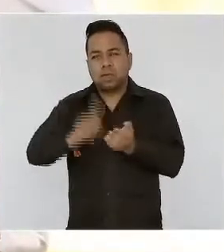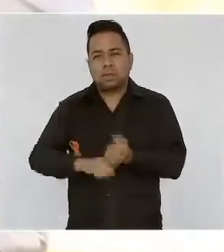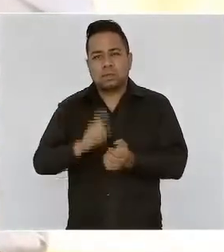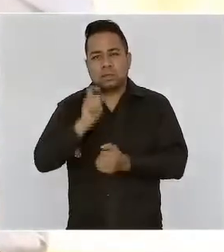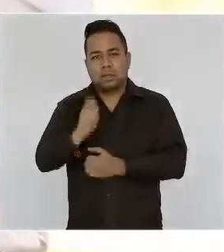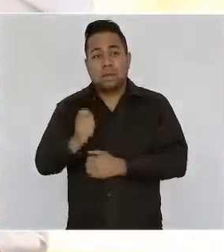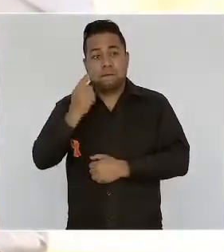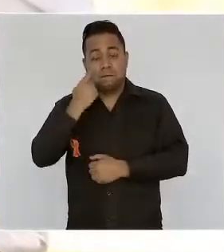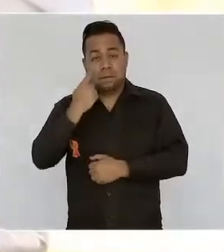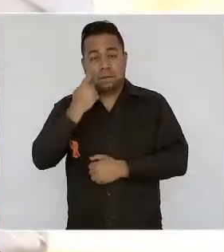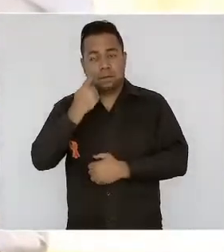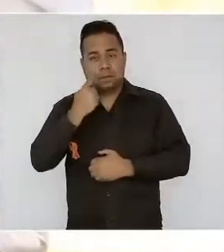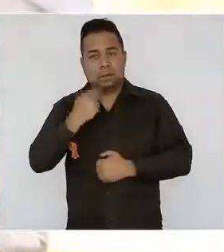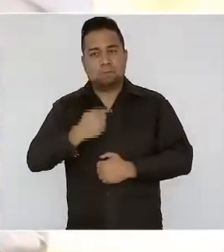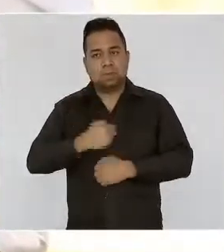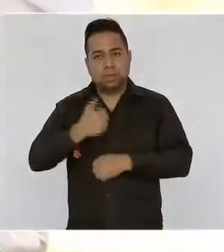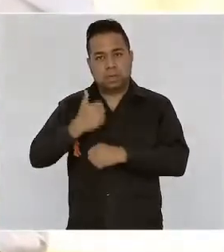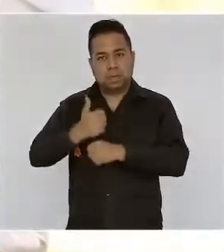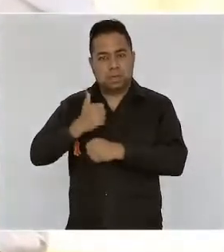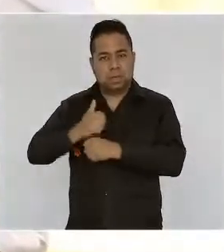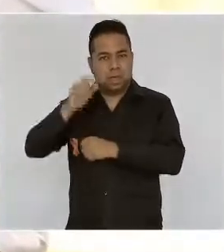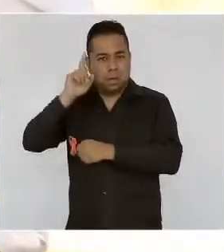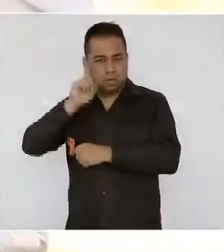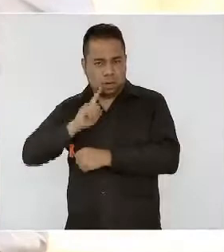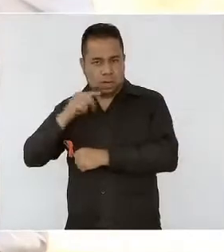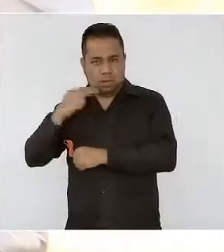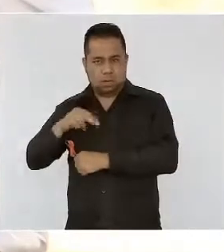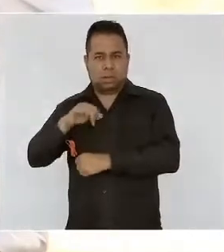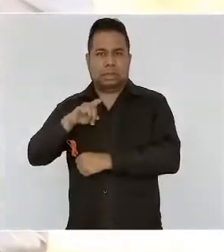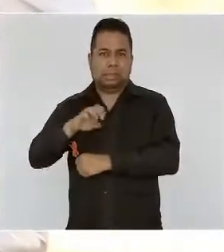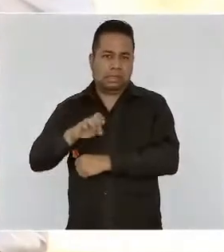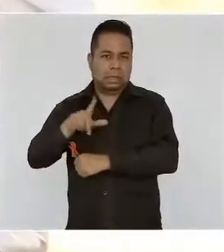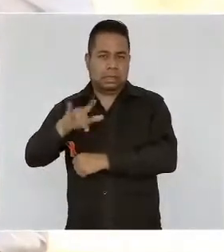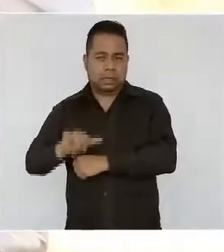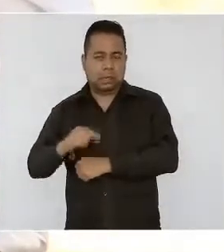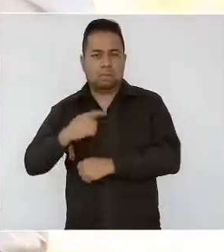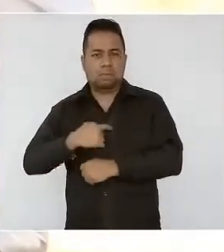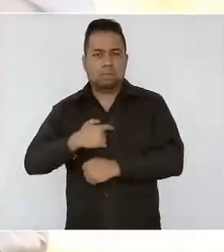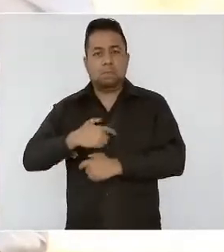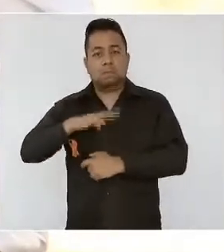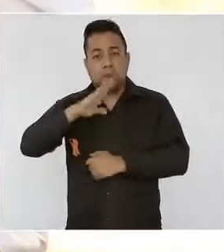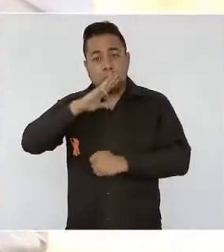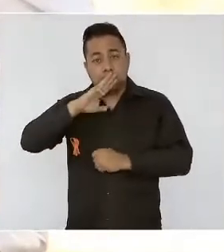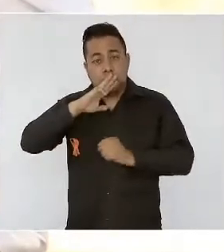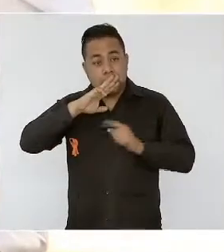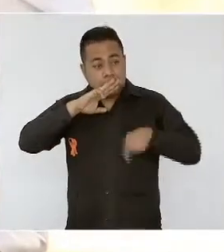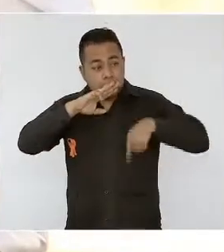nada más, a mí, mi abuelita Belia, la mamá de mi mamá,